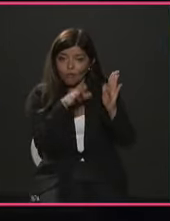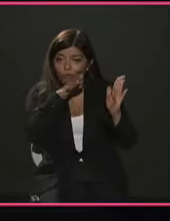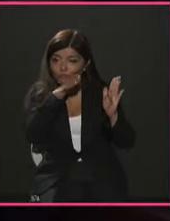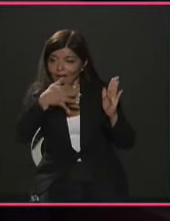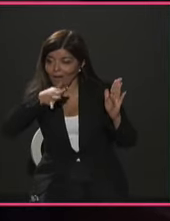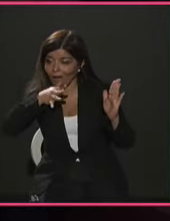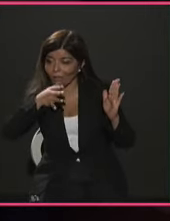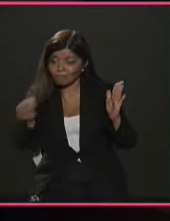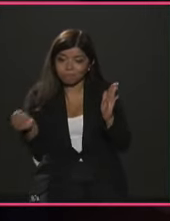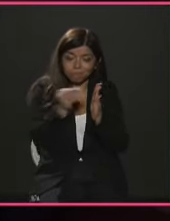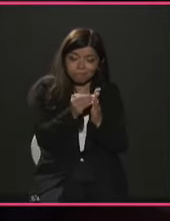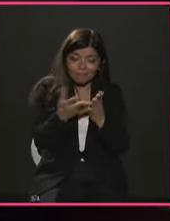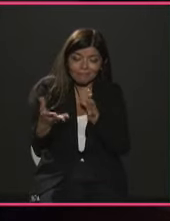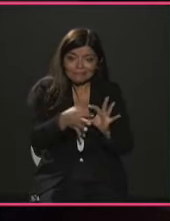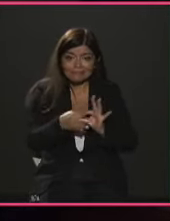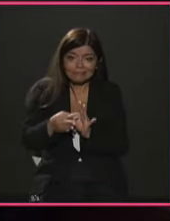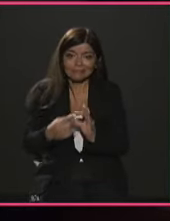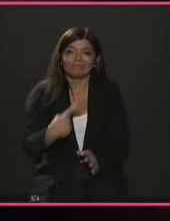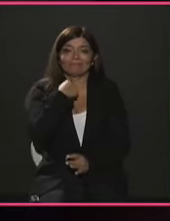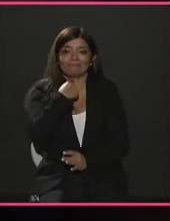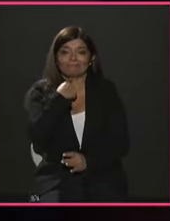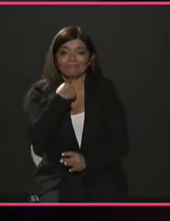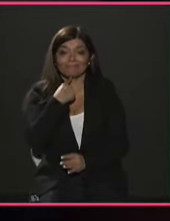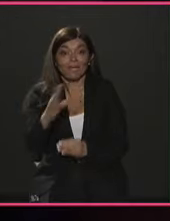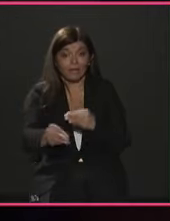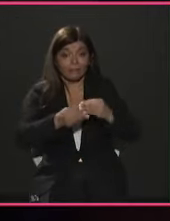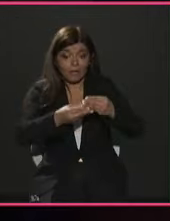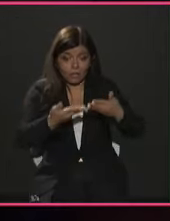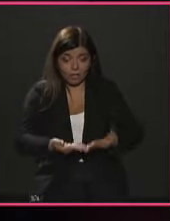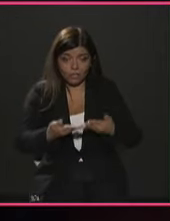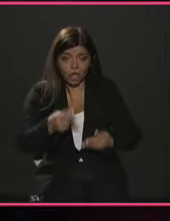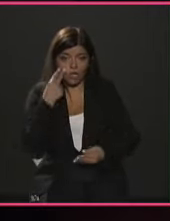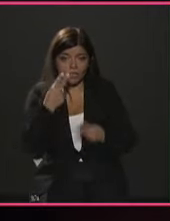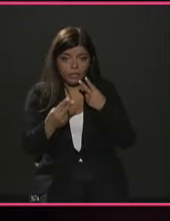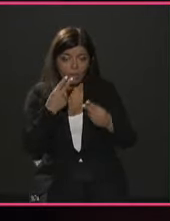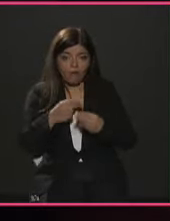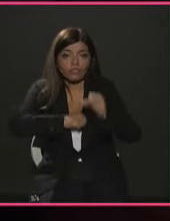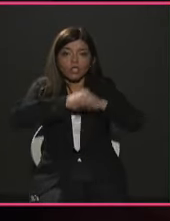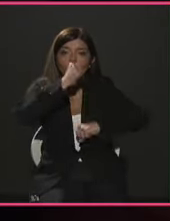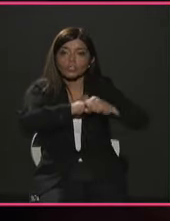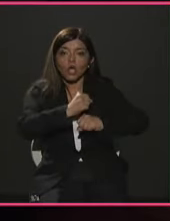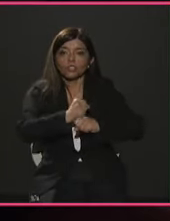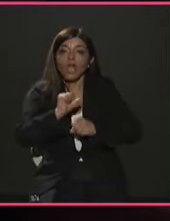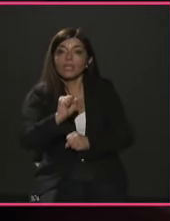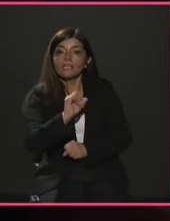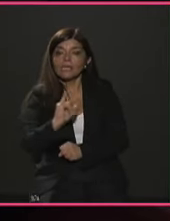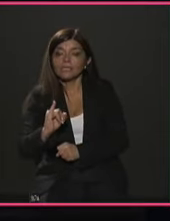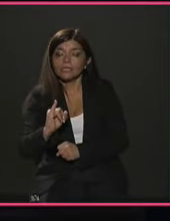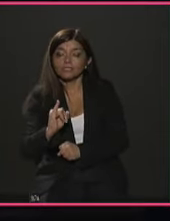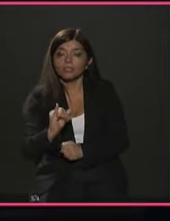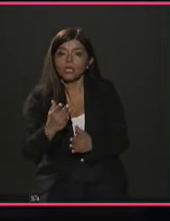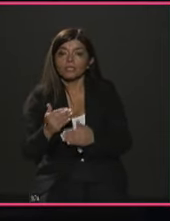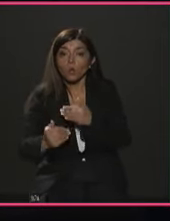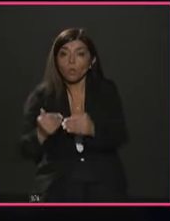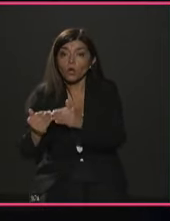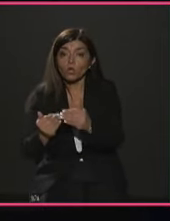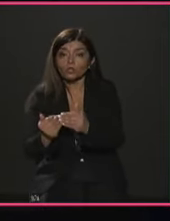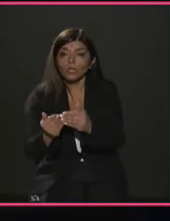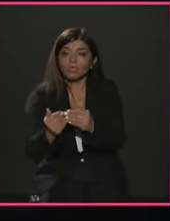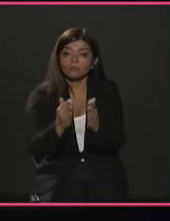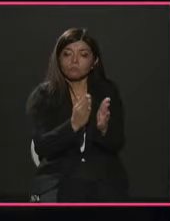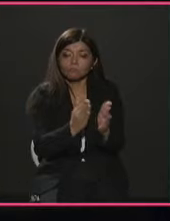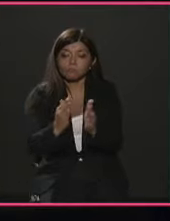naturales pero Quiero agregar algo más a esto hoy lo que estamos viendo ahora con la industria de Inteligencia artificial es un proceso de